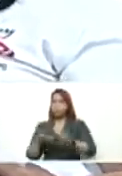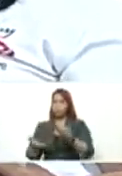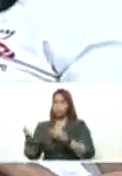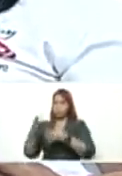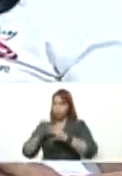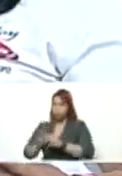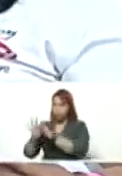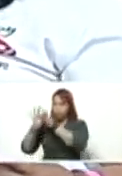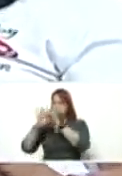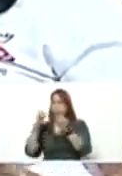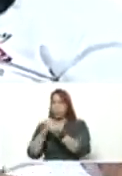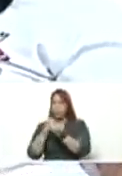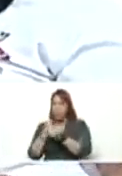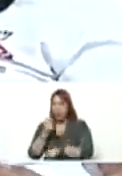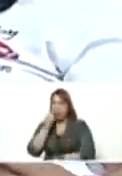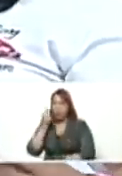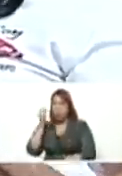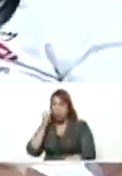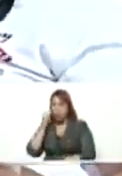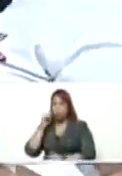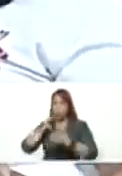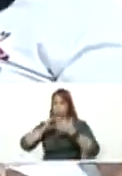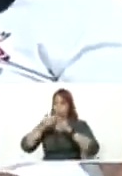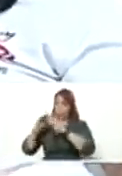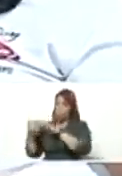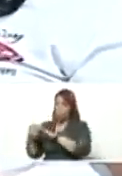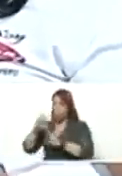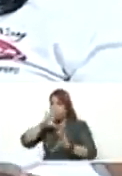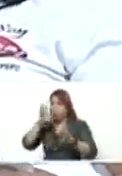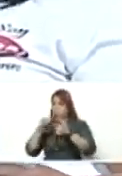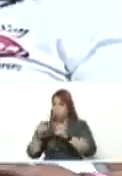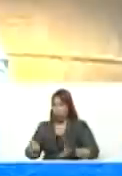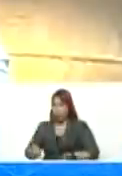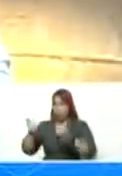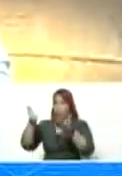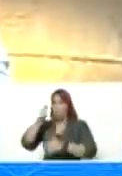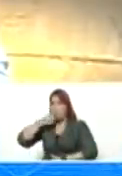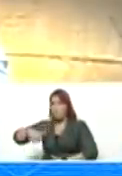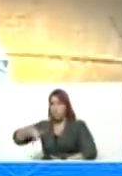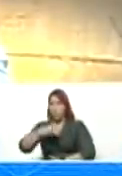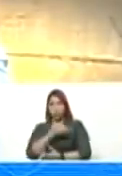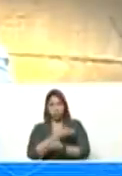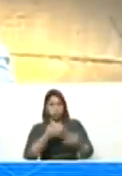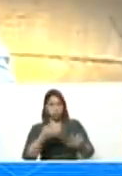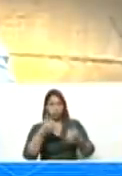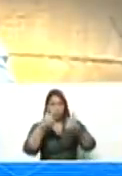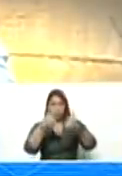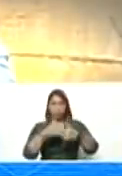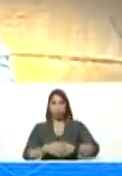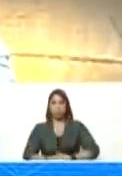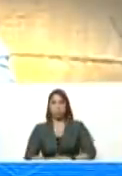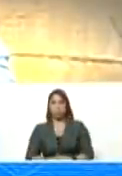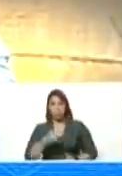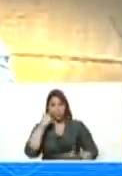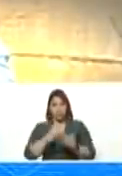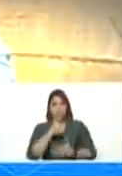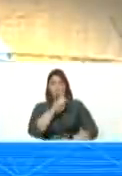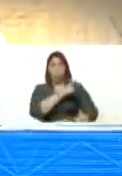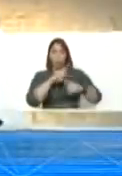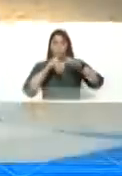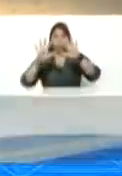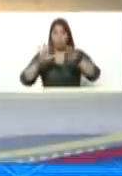conjuntos, trabajadores, comunidad, CLAT, pueblo. Correcto, muy bueno, excelente. Sí. Fíjate, en el